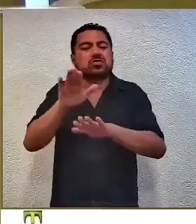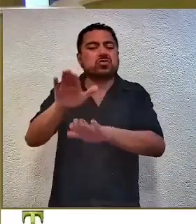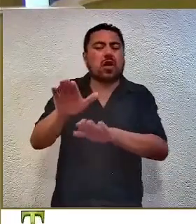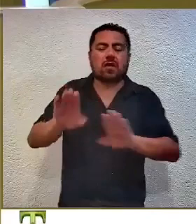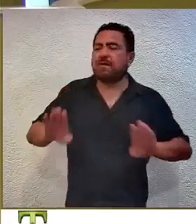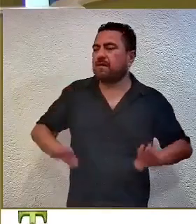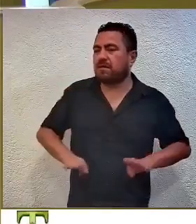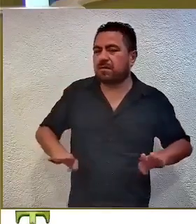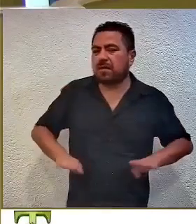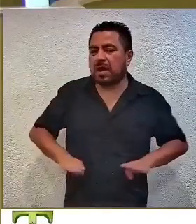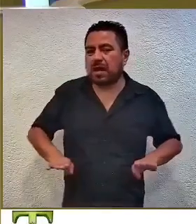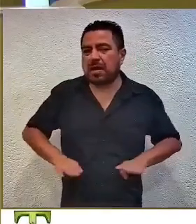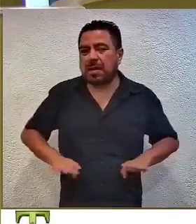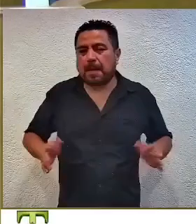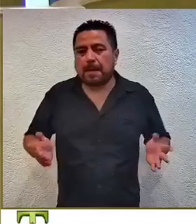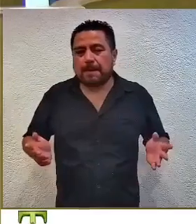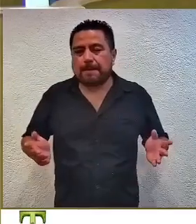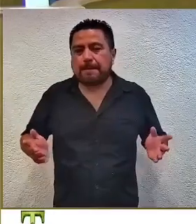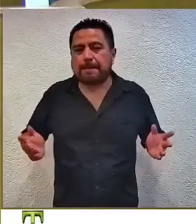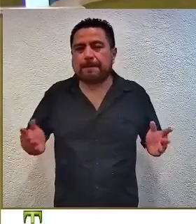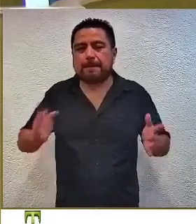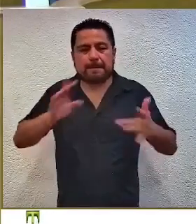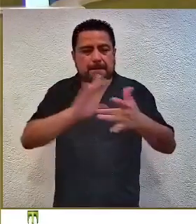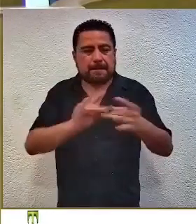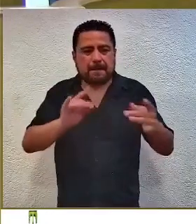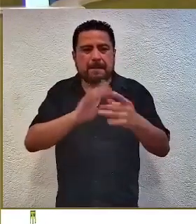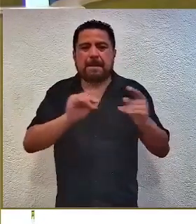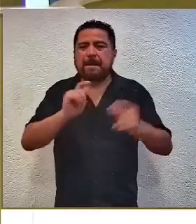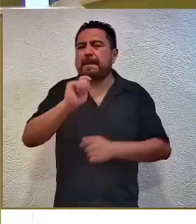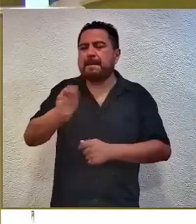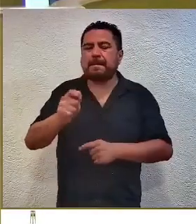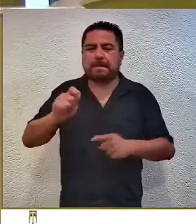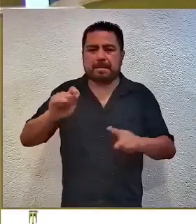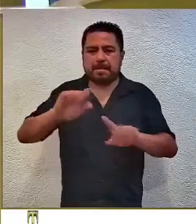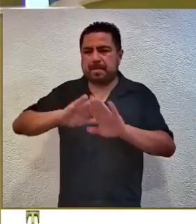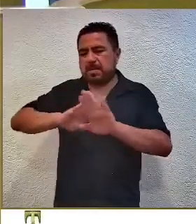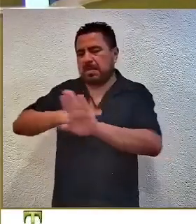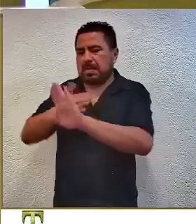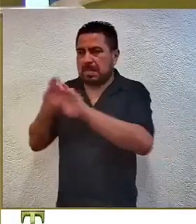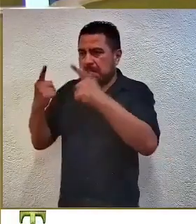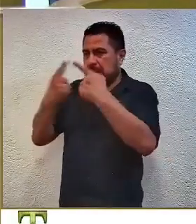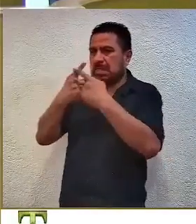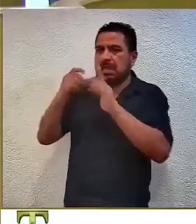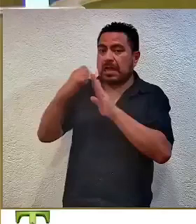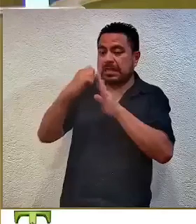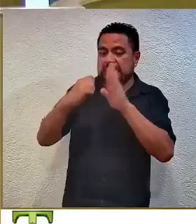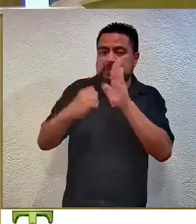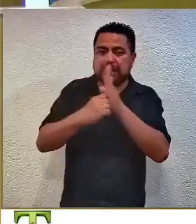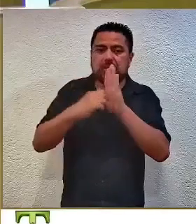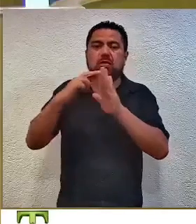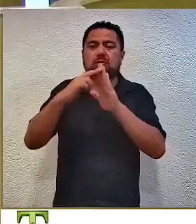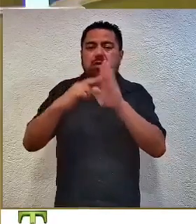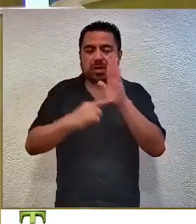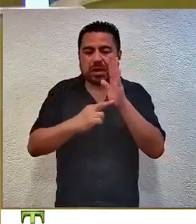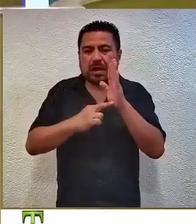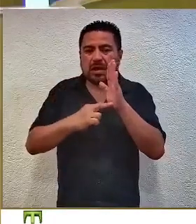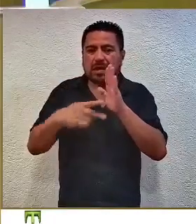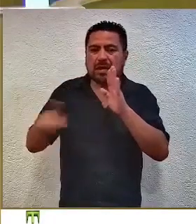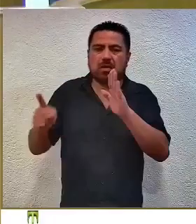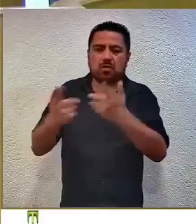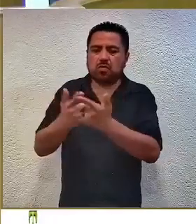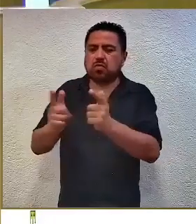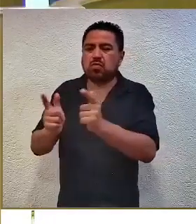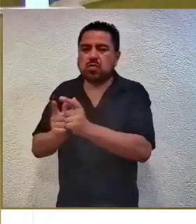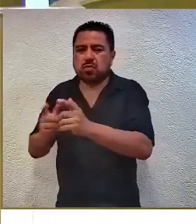conductas que señala fueron contrarias a los estatutos y reglamentos del